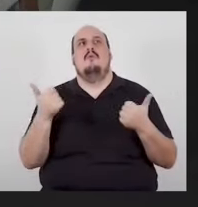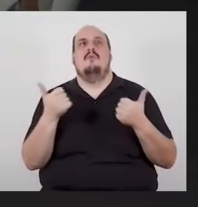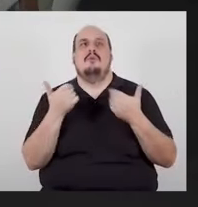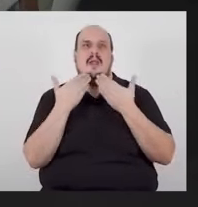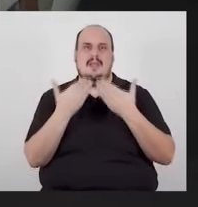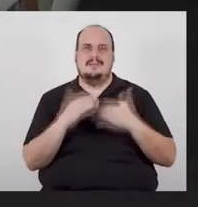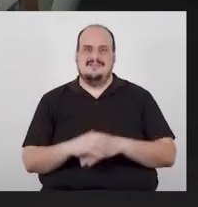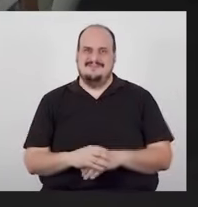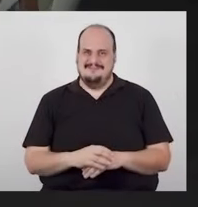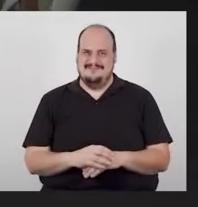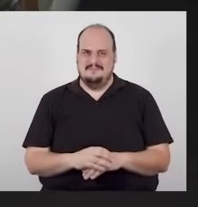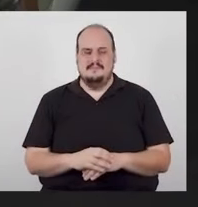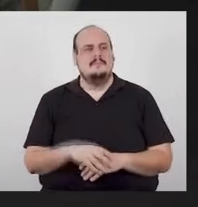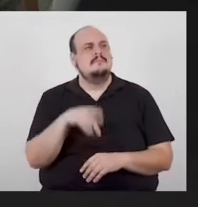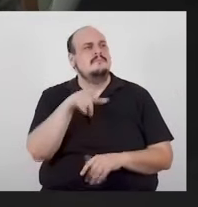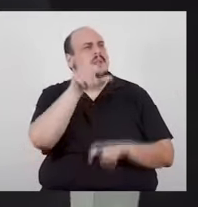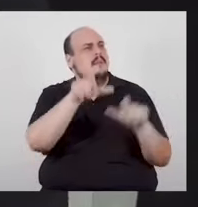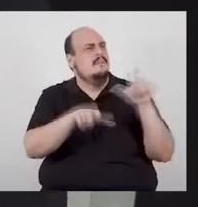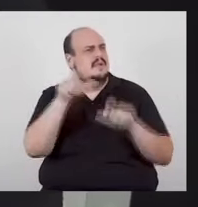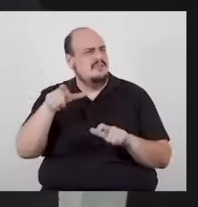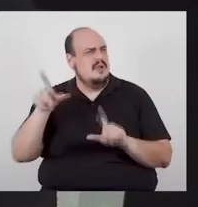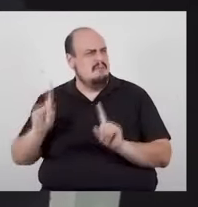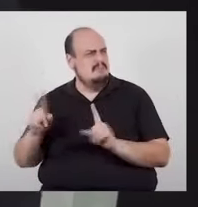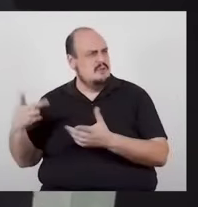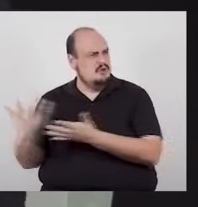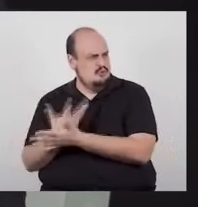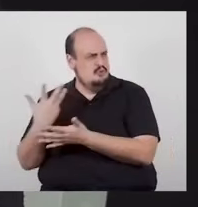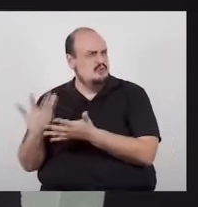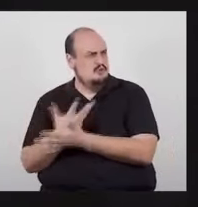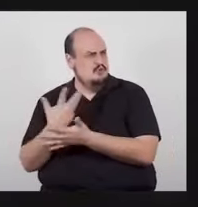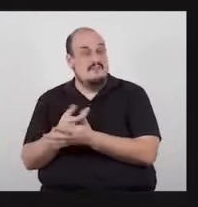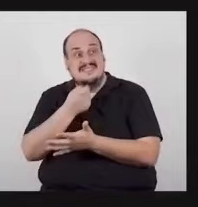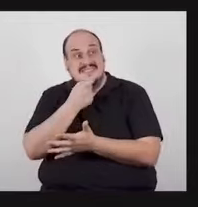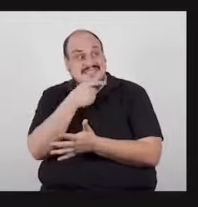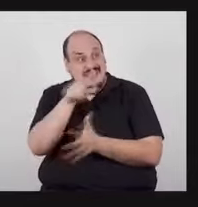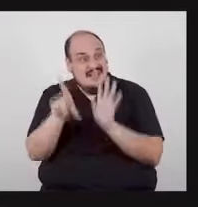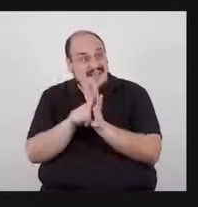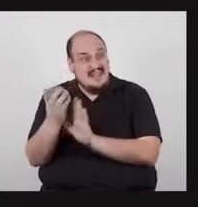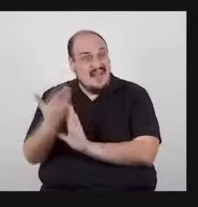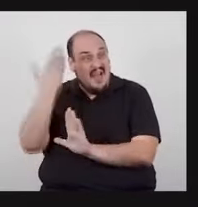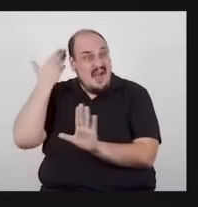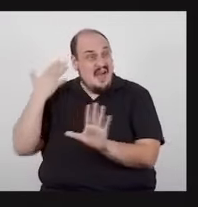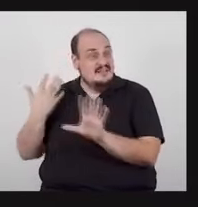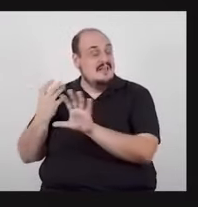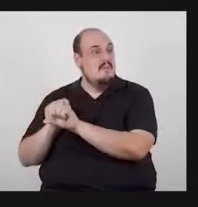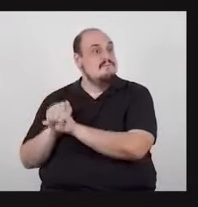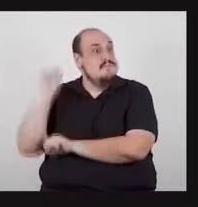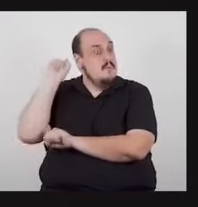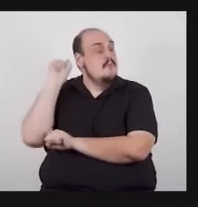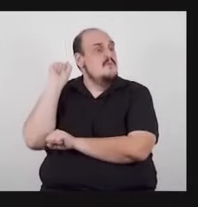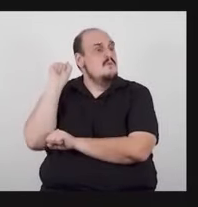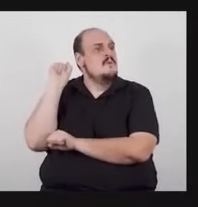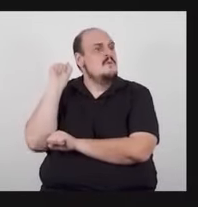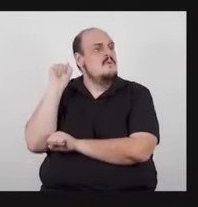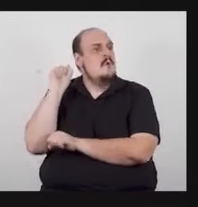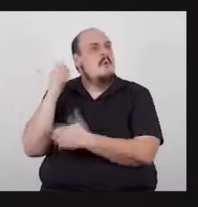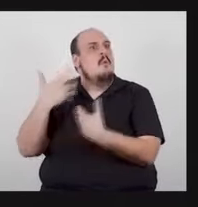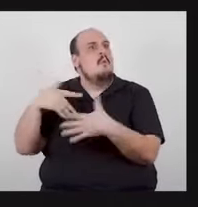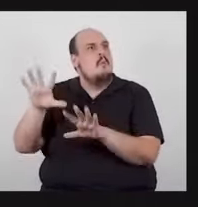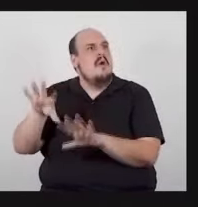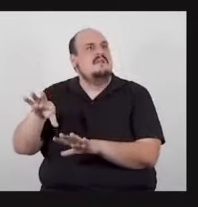con aquellos que fueron víctimas, que si esto hubiese ocurrido antes, llegar al colcero, a la ley, posiblemente